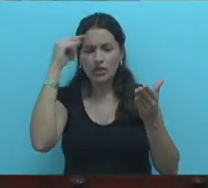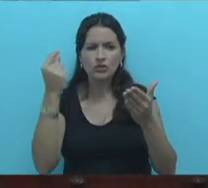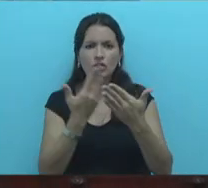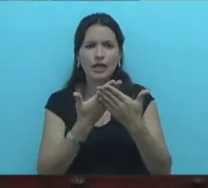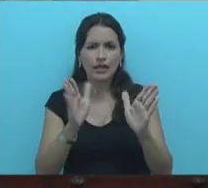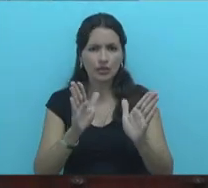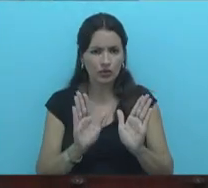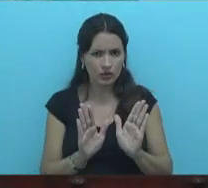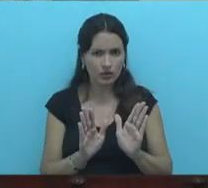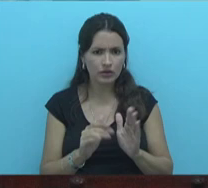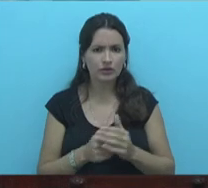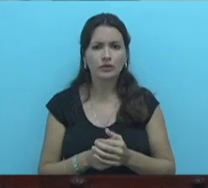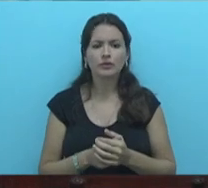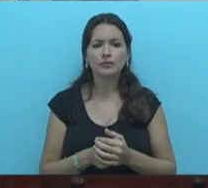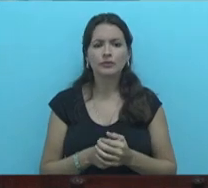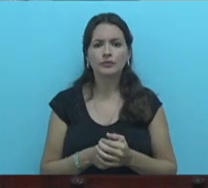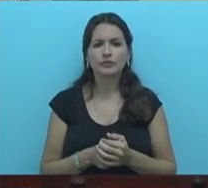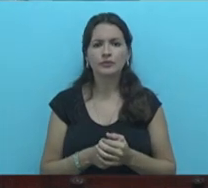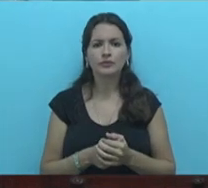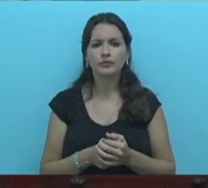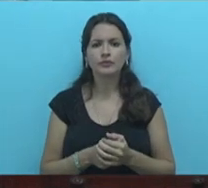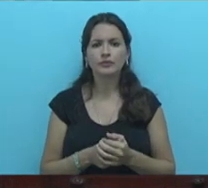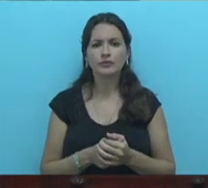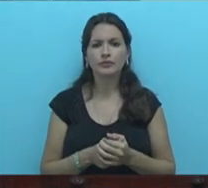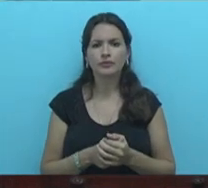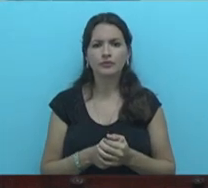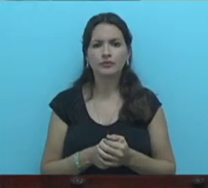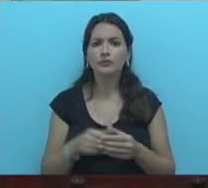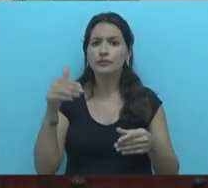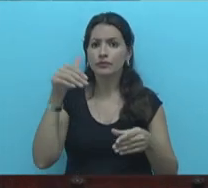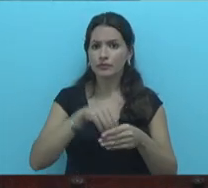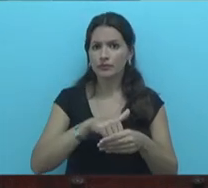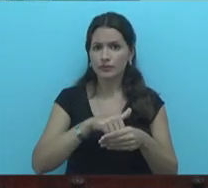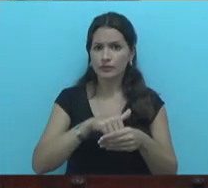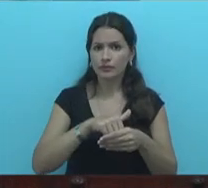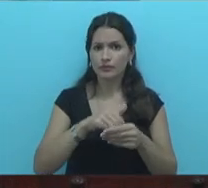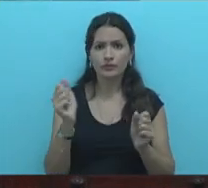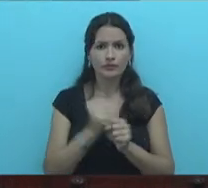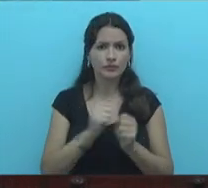obligatorio. A votación de tratamiento sobre tablas, aprobado. A votación de los proyectos,